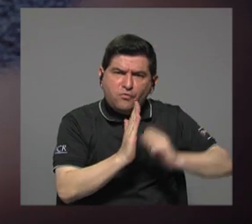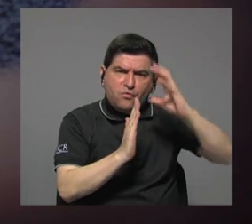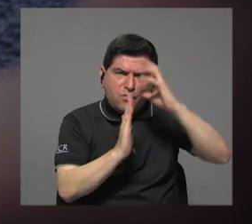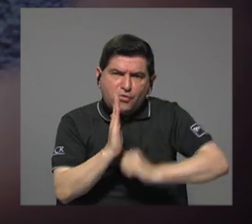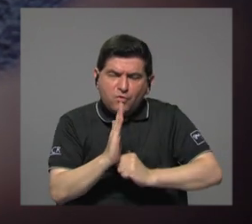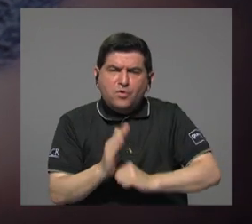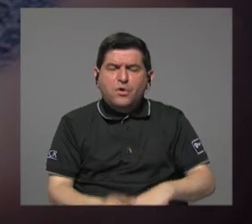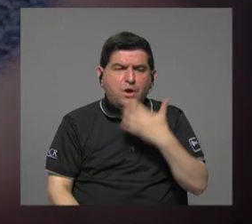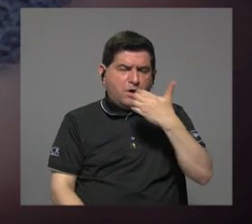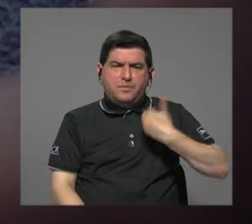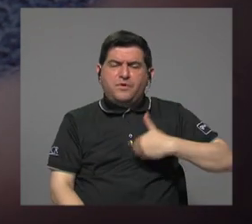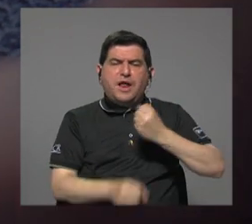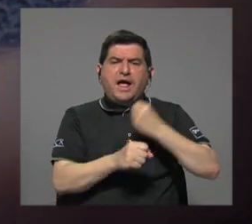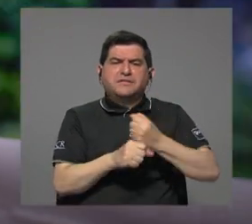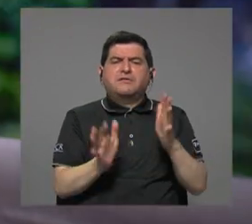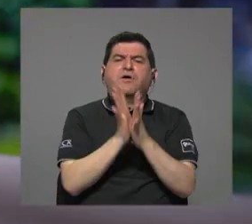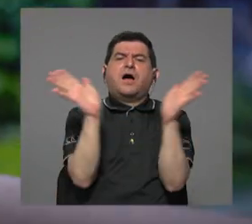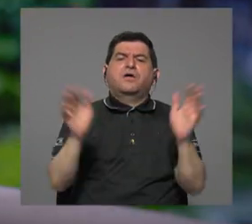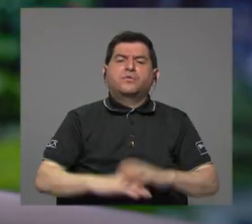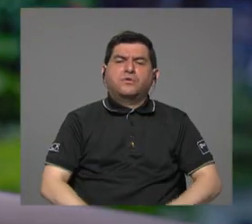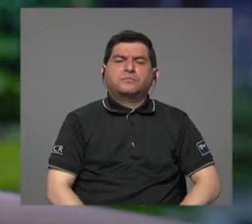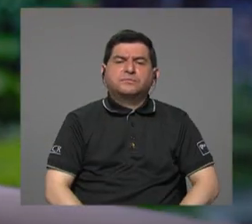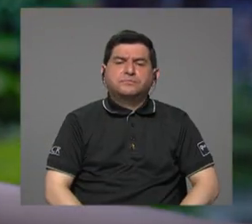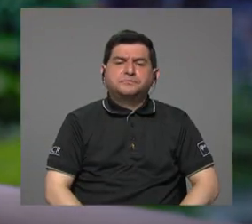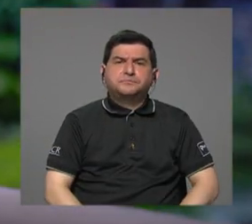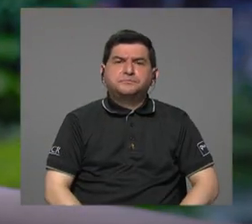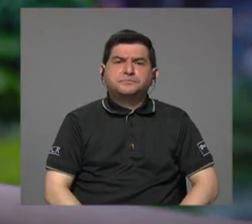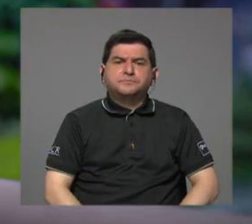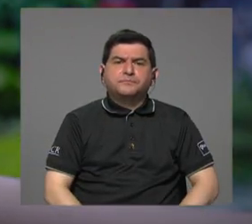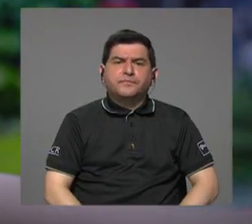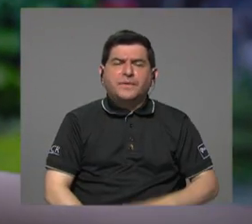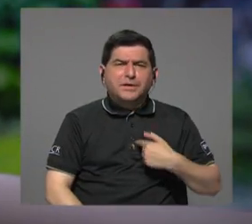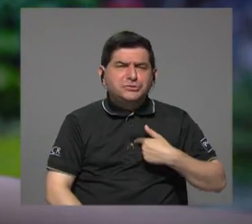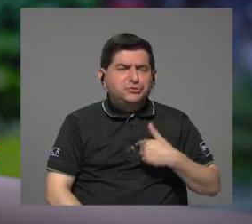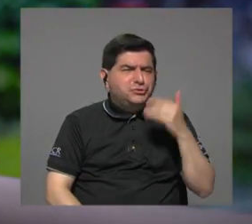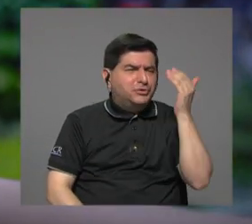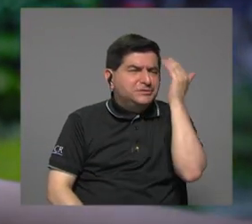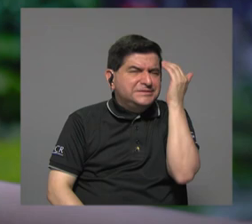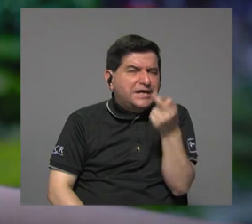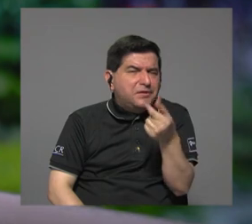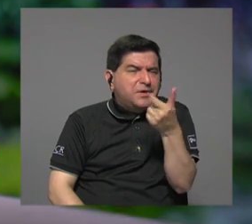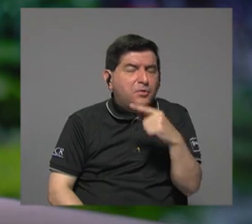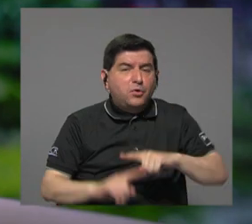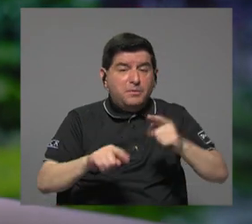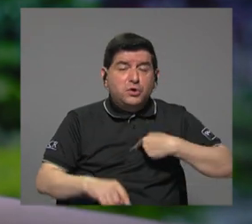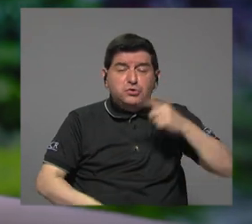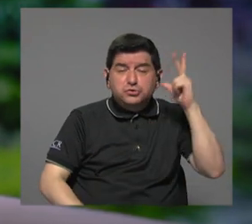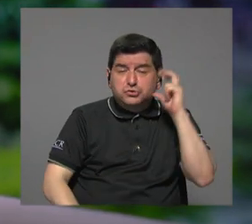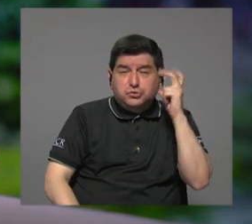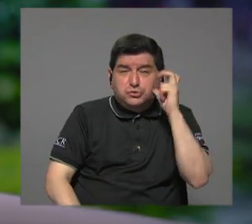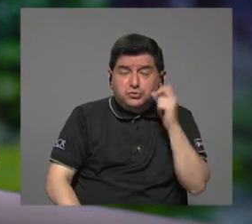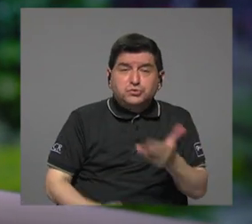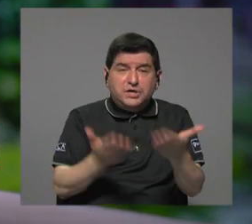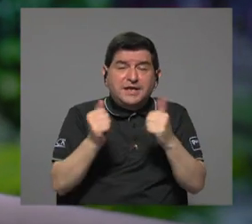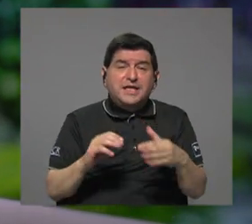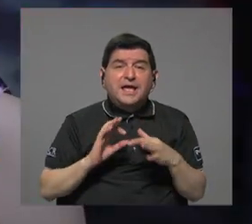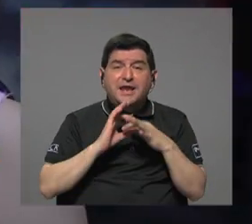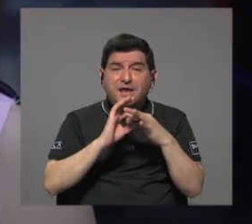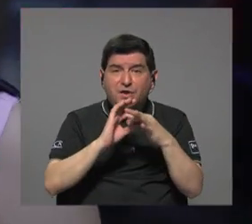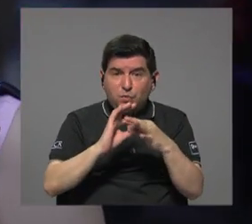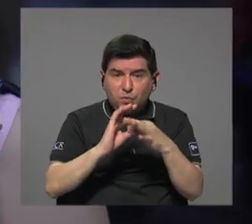religiosa los empleados públicos pues conozco muy poco pero lo que he escuchado es que lo quieren unificar